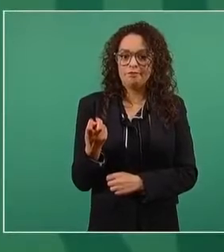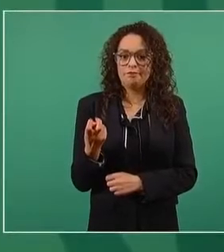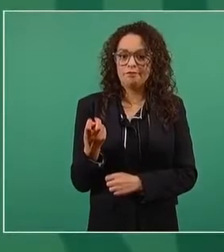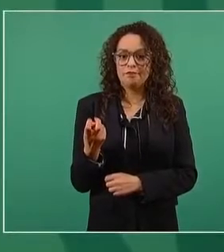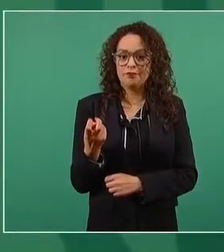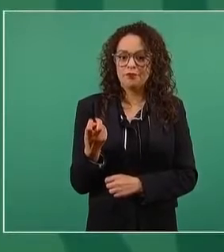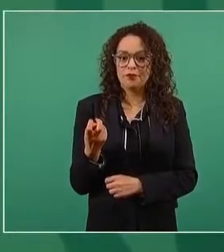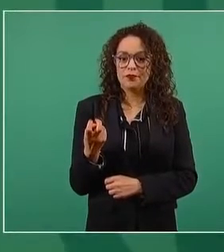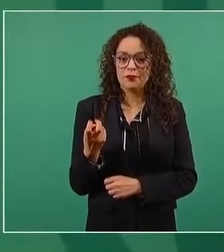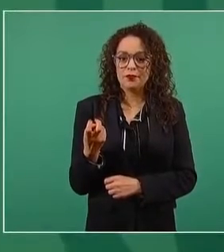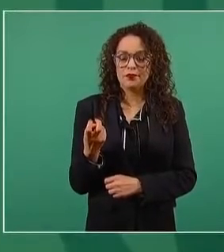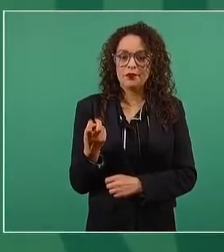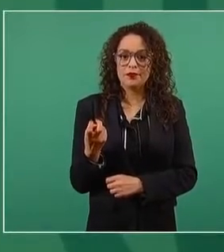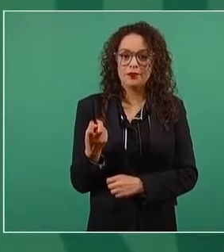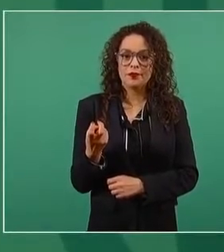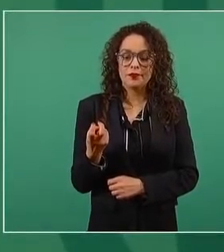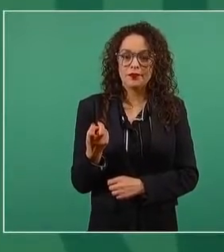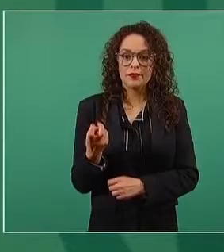sus